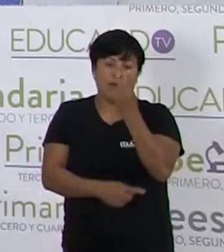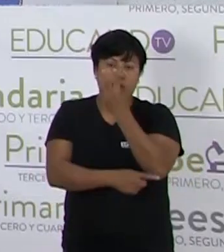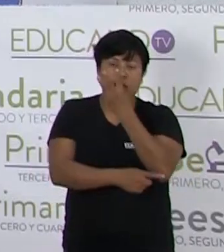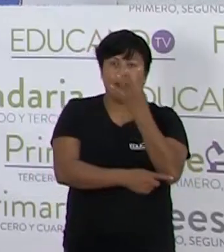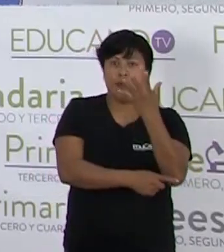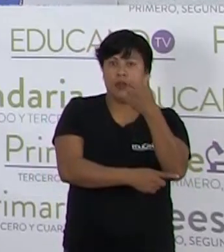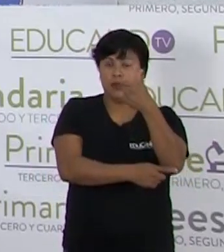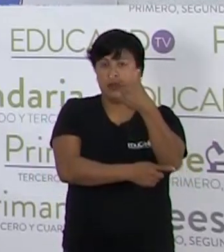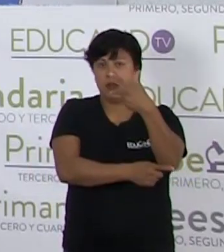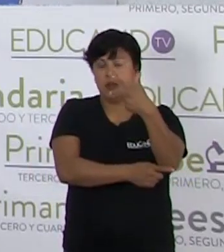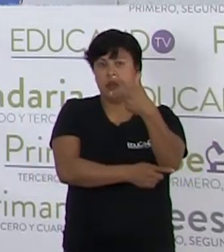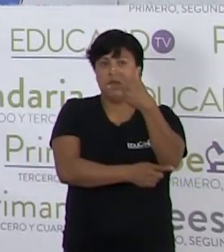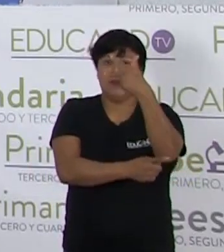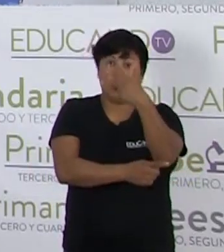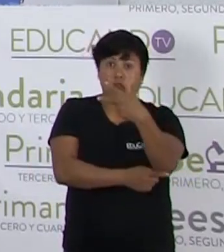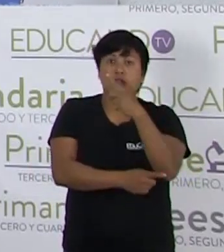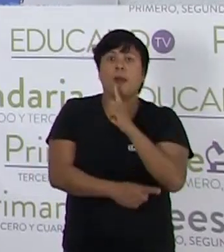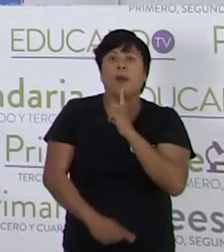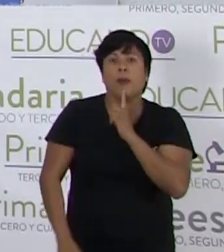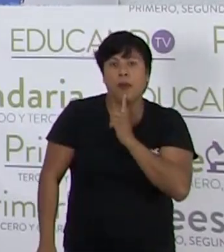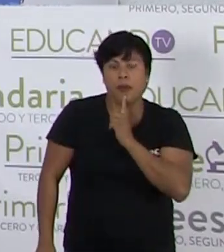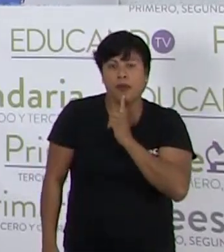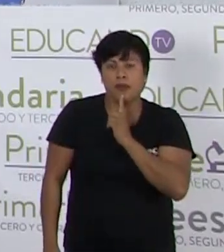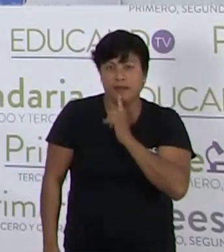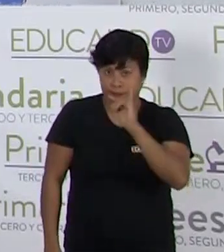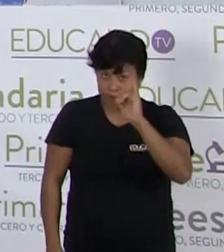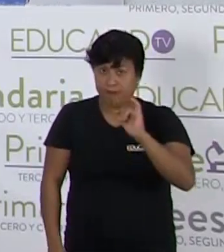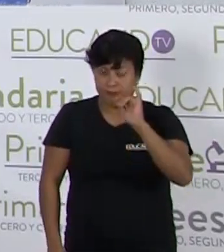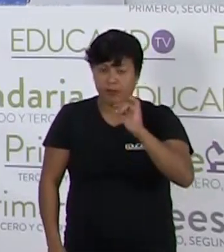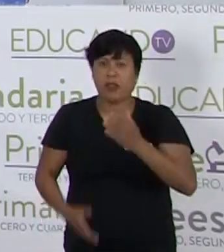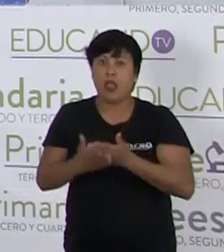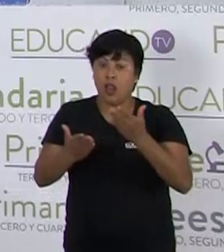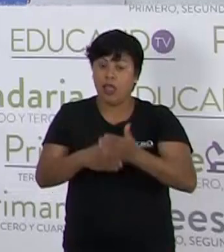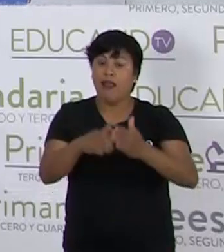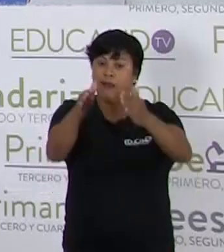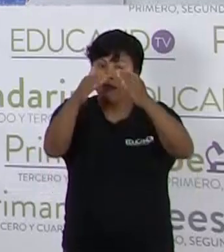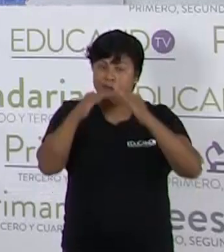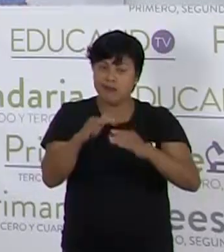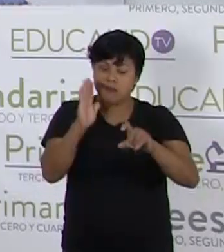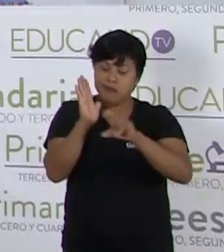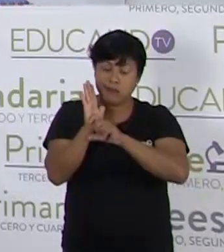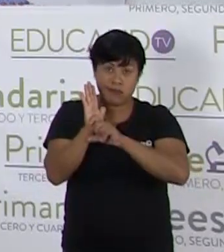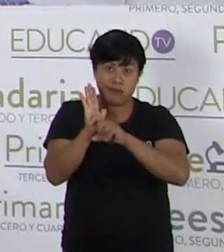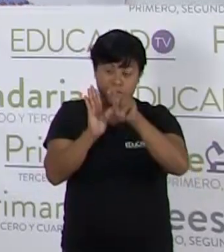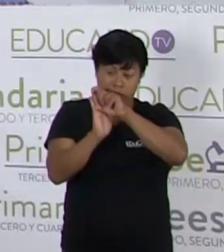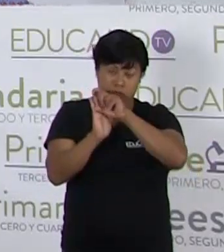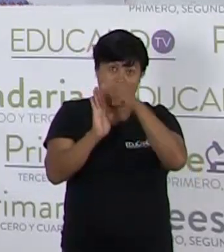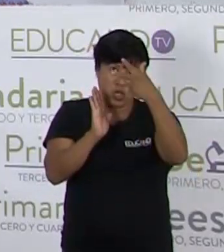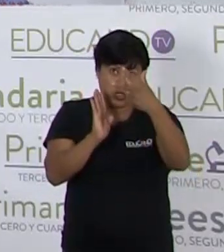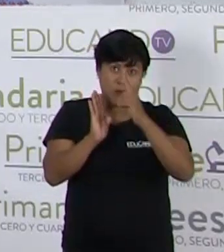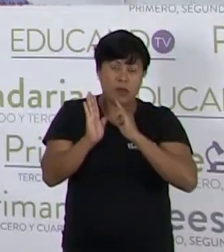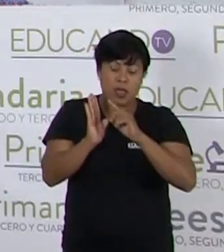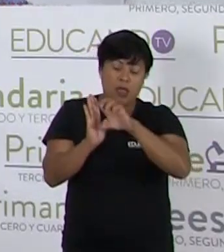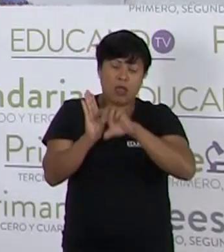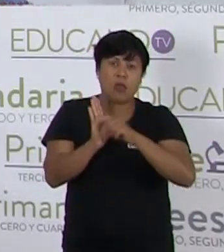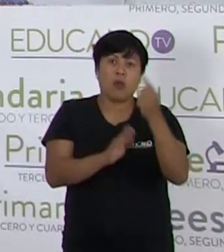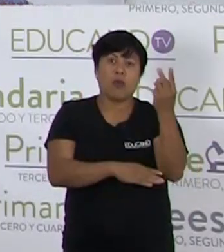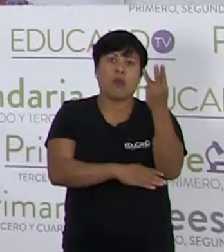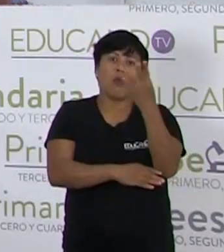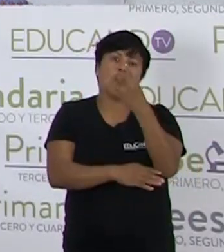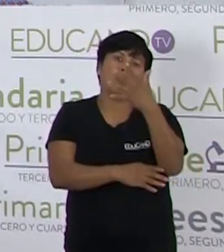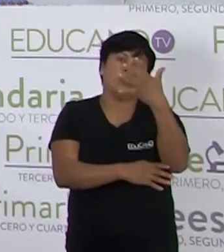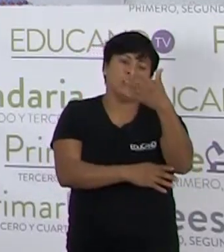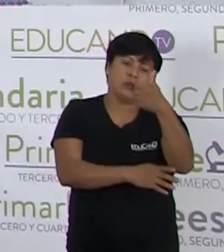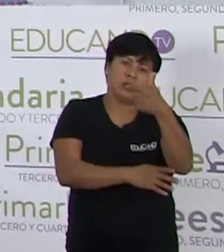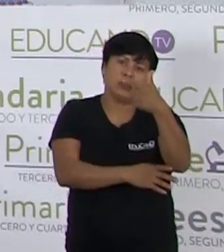4, 5, 6, 7, 8 velas. ¿Sí? Ahora, ¿cuántas tenemos aquí? 1, 2, 3, 4, 5,